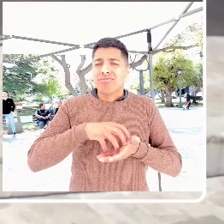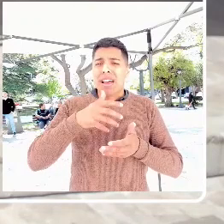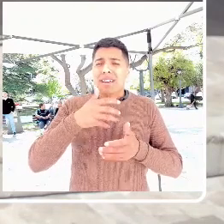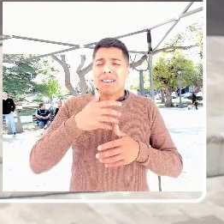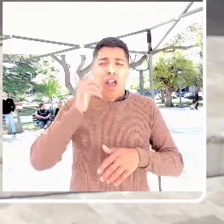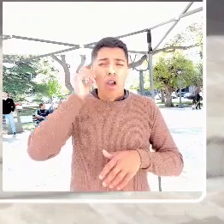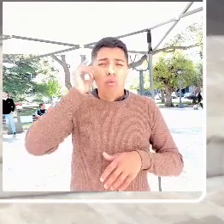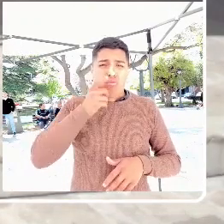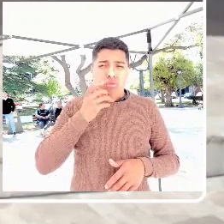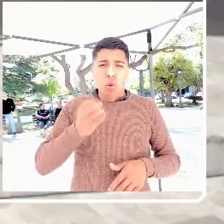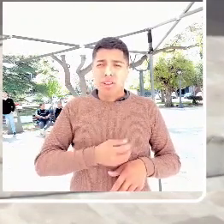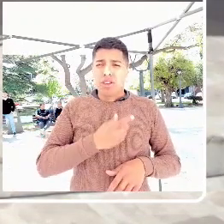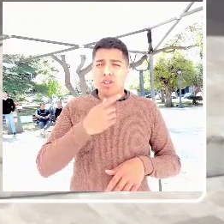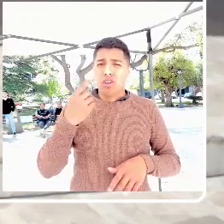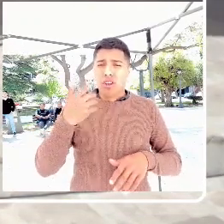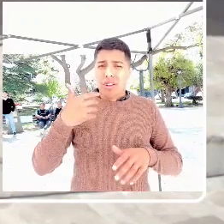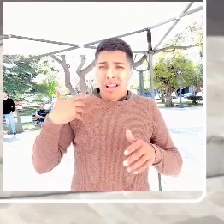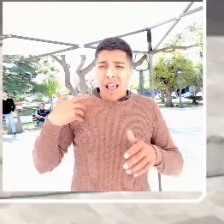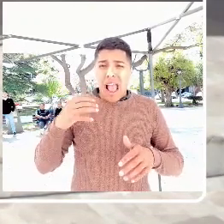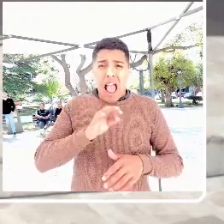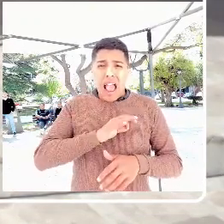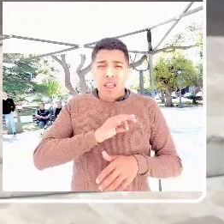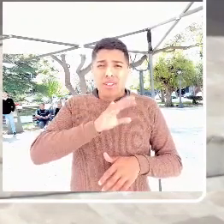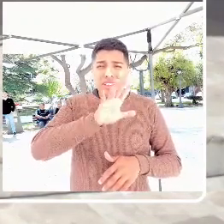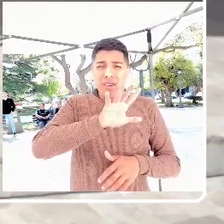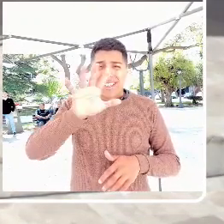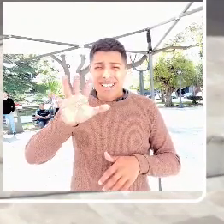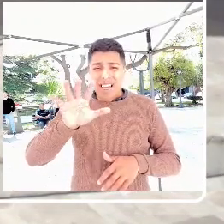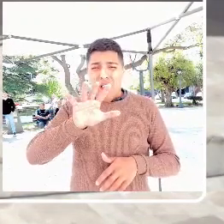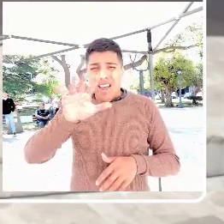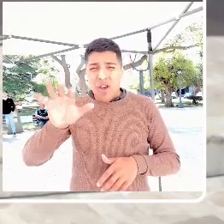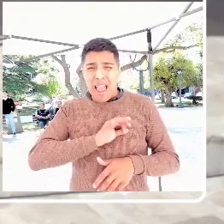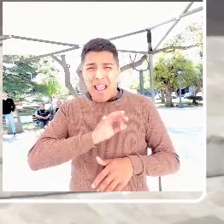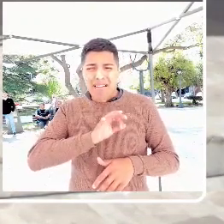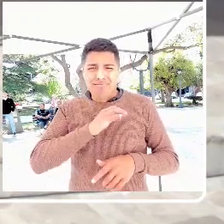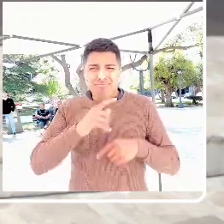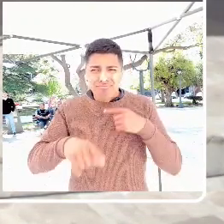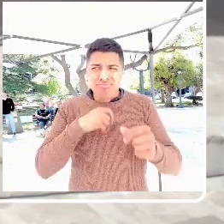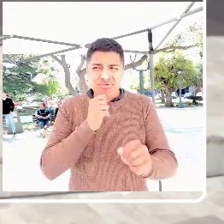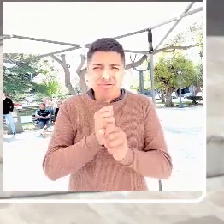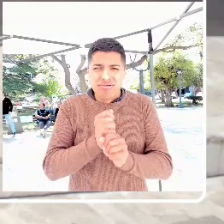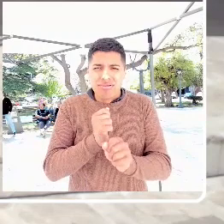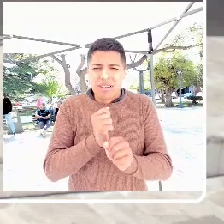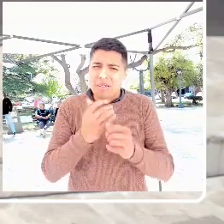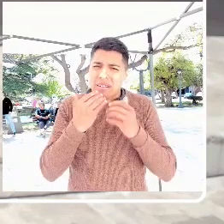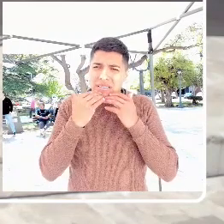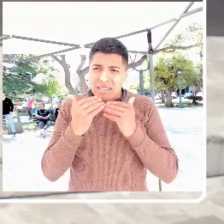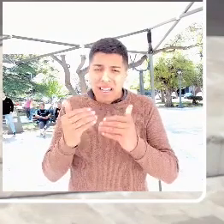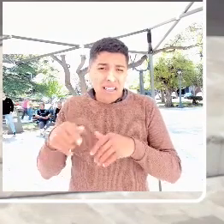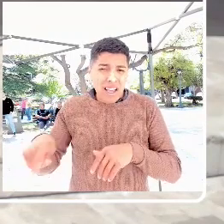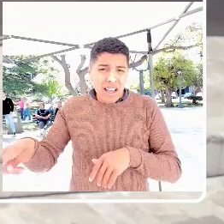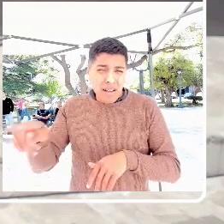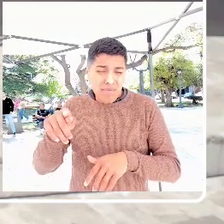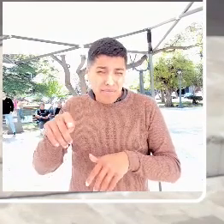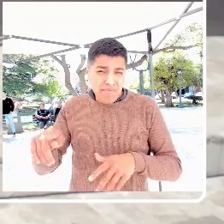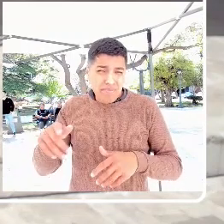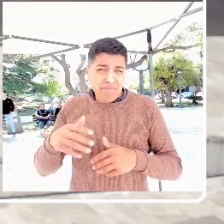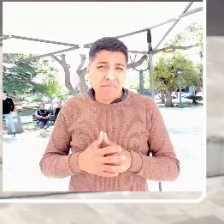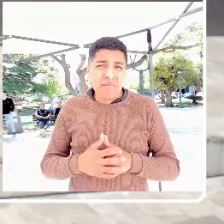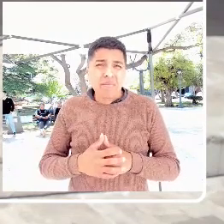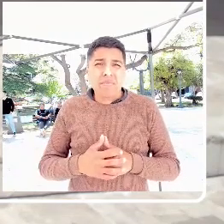años, siga desarrollando la tarea que los vecinos de alguna manera quieren hacia nuestra